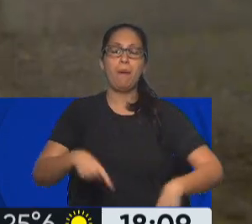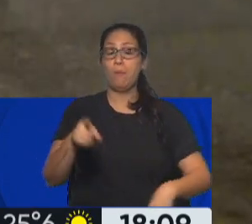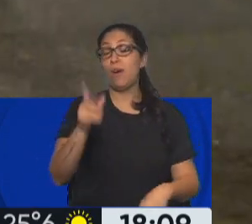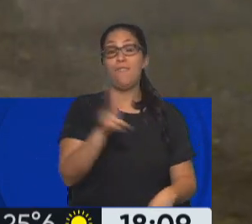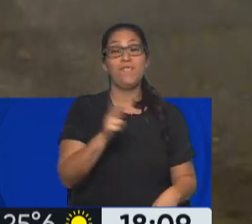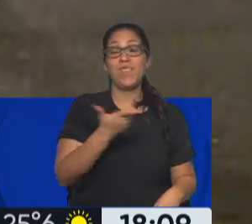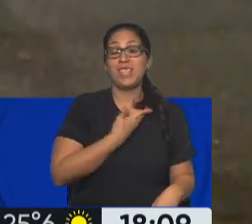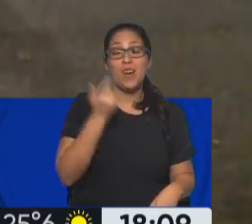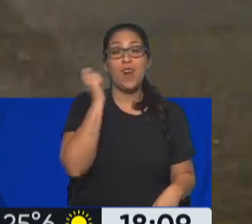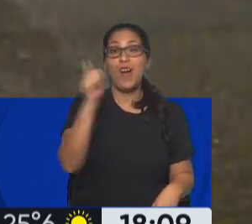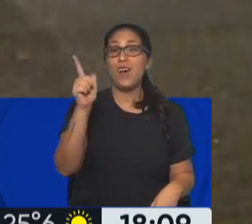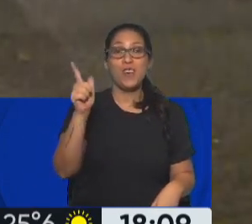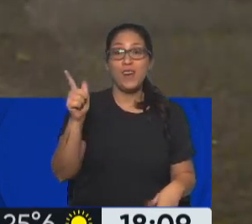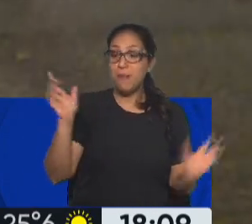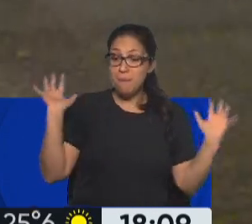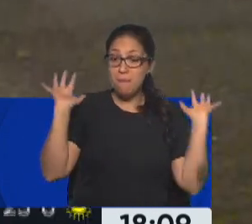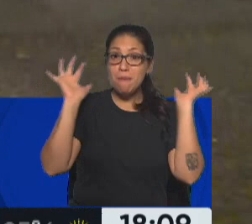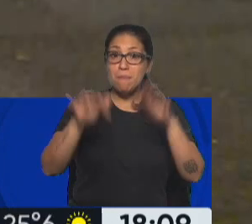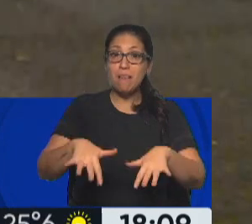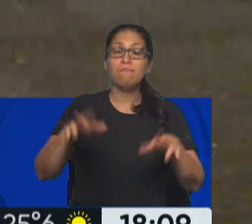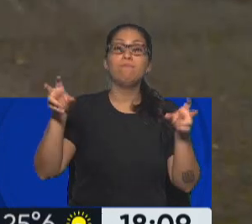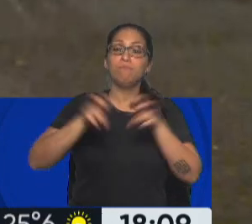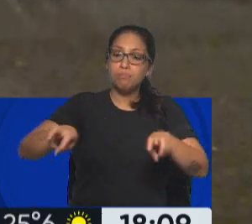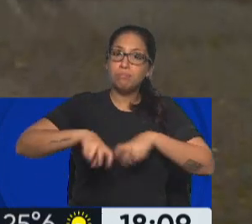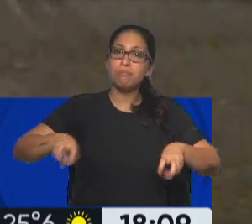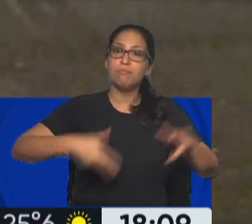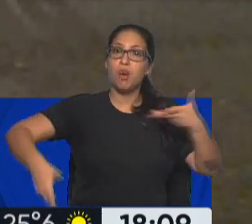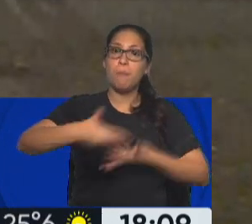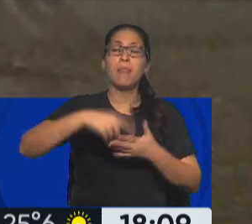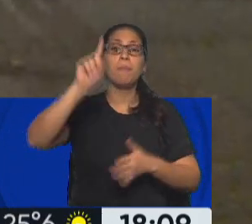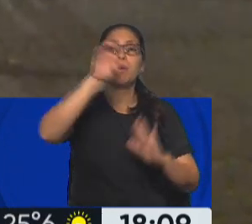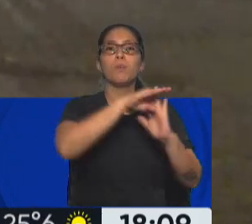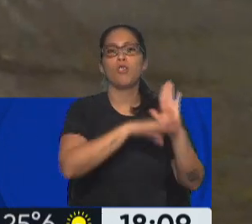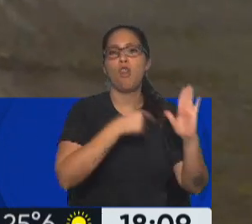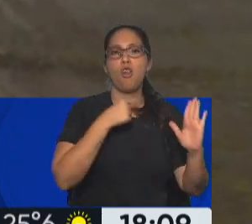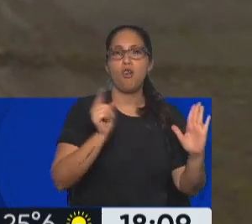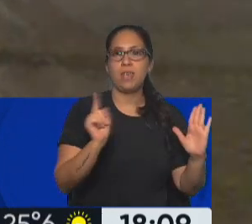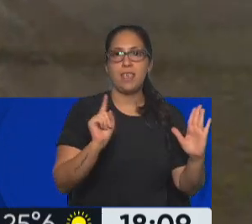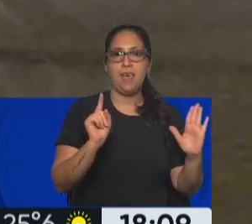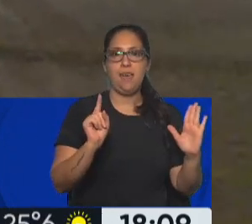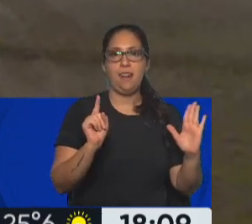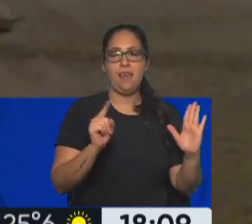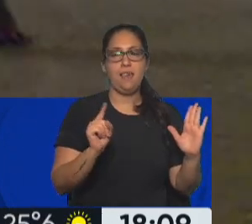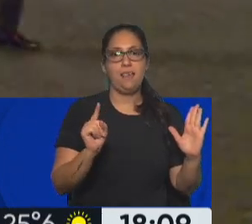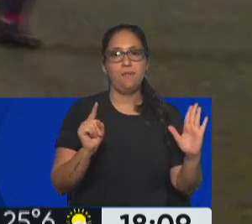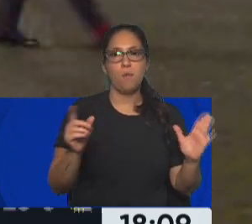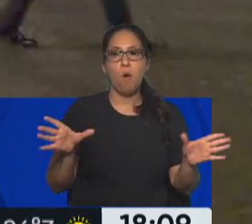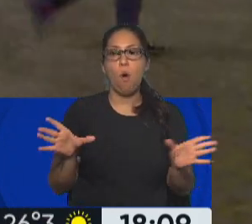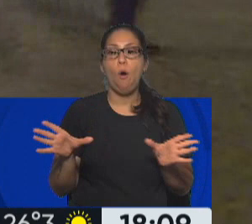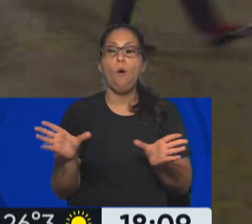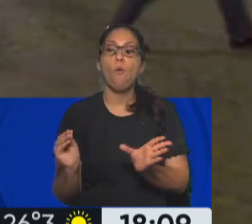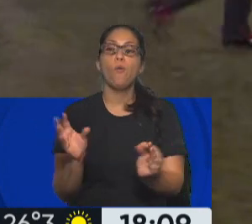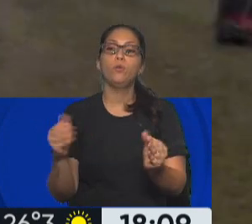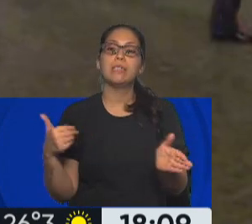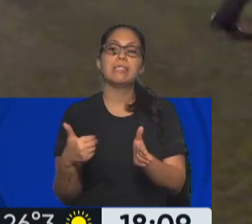hizo. Francisco permitió que esto sucediera, pero bueno, el protocolo no quiere juntarlos. Que es un dato, no te digo